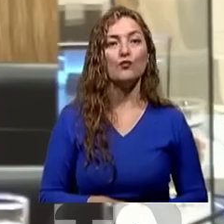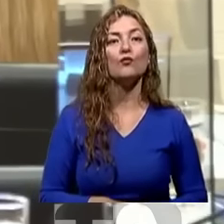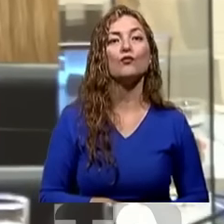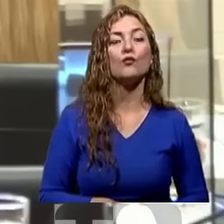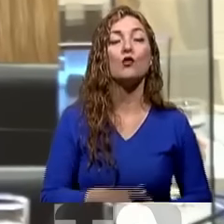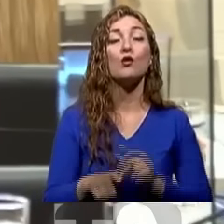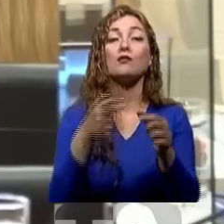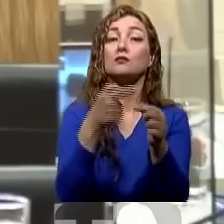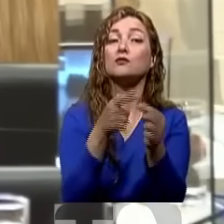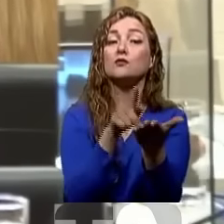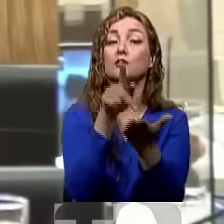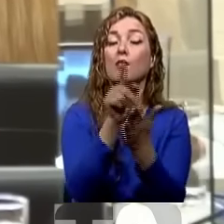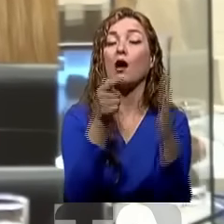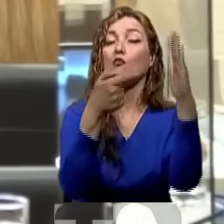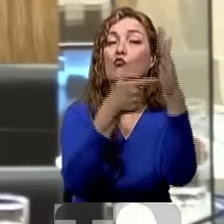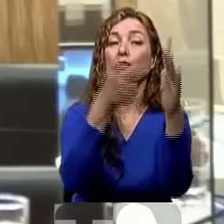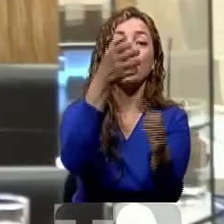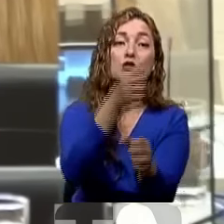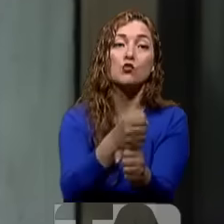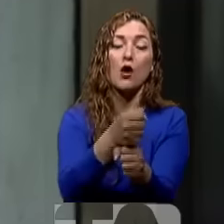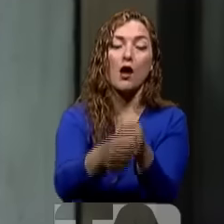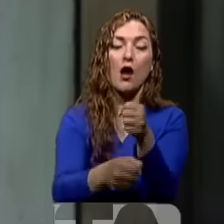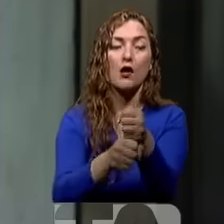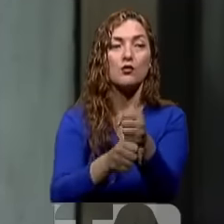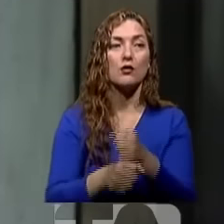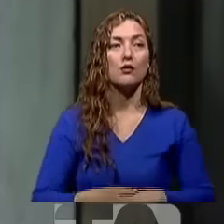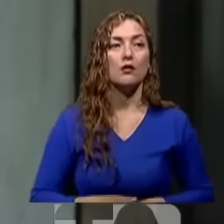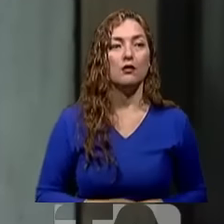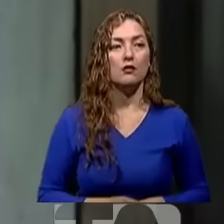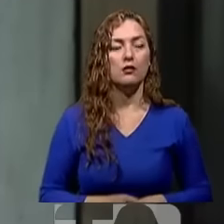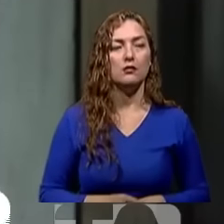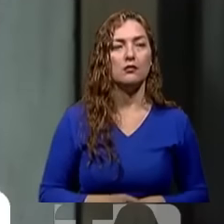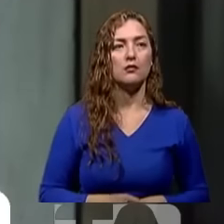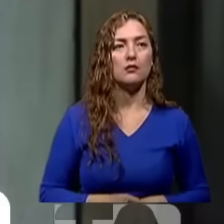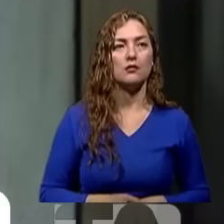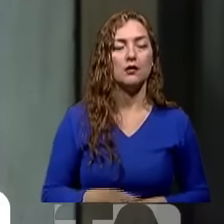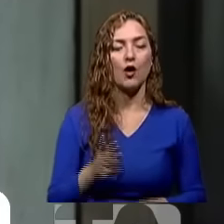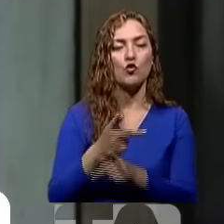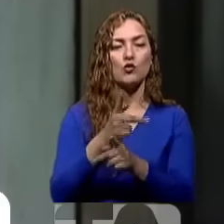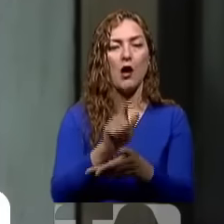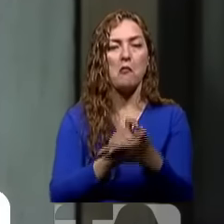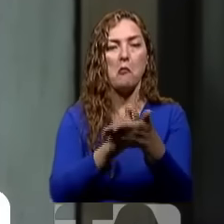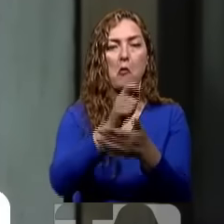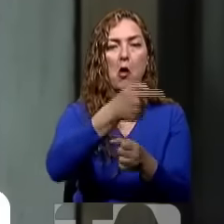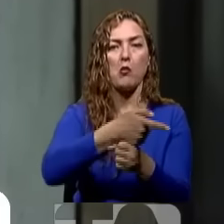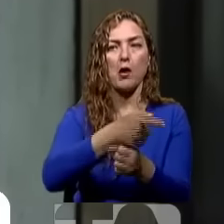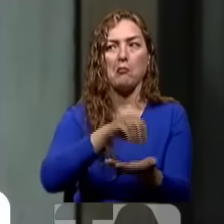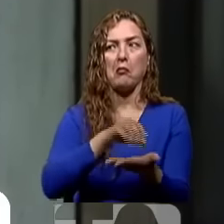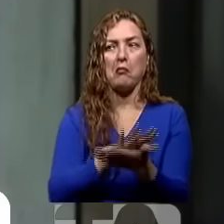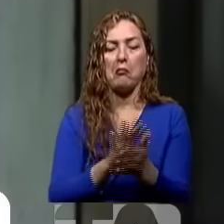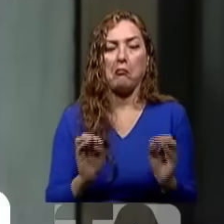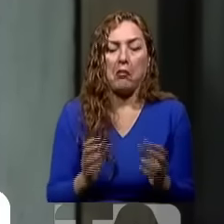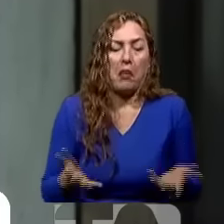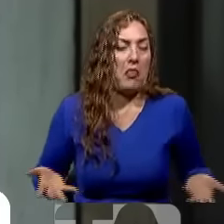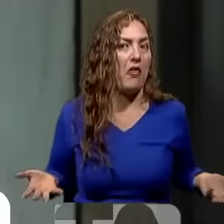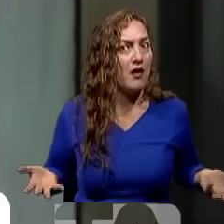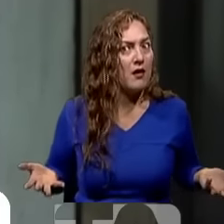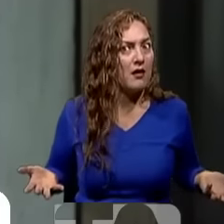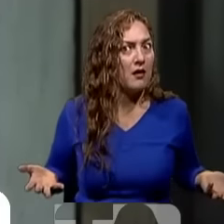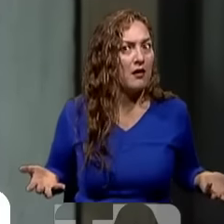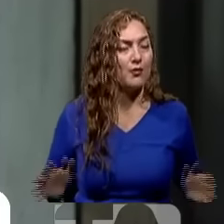los quiteños pagan una tasa de seguridad anual. Y nos preguntamos de qué sirve que el Consejo apruebe ordenanzas si es que el Ejecutivo no